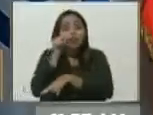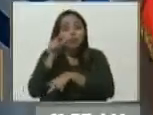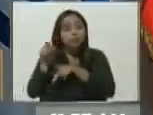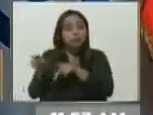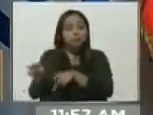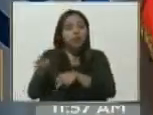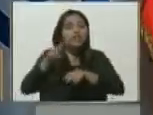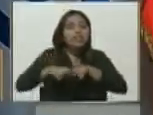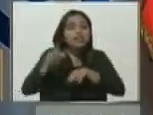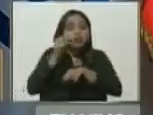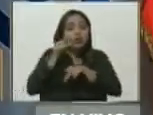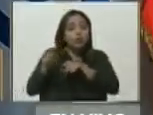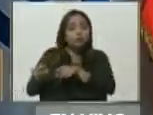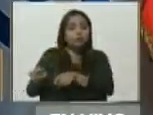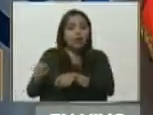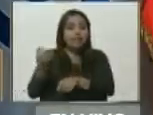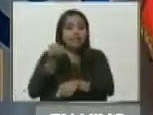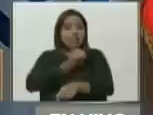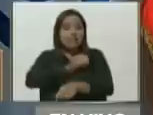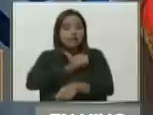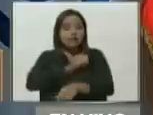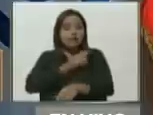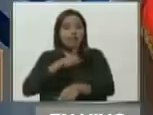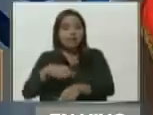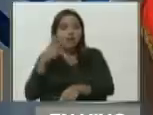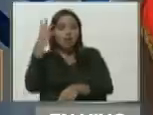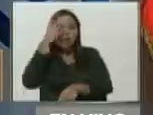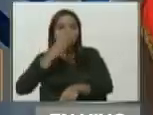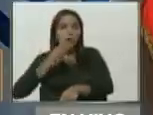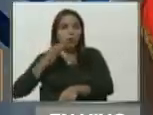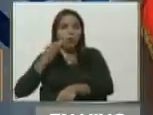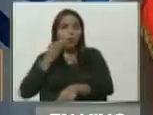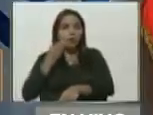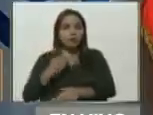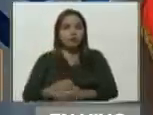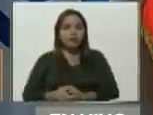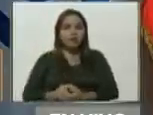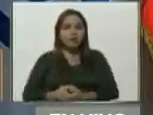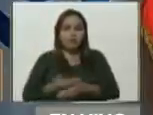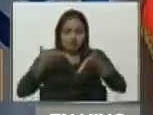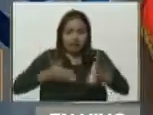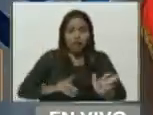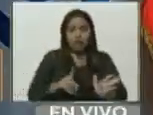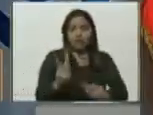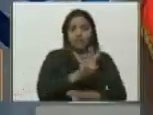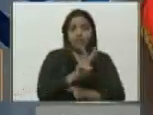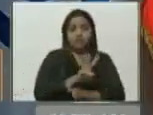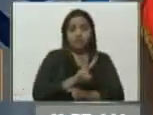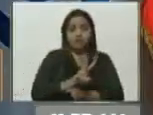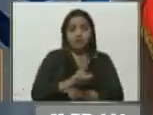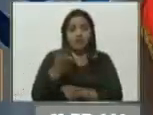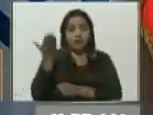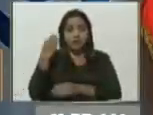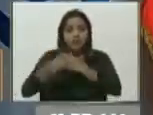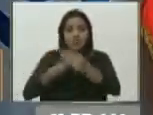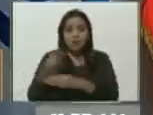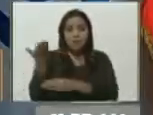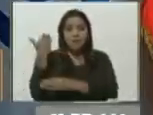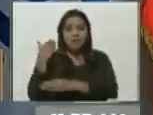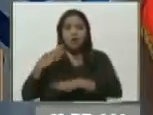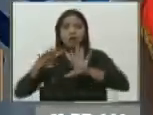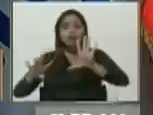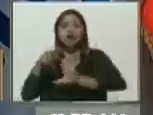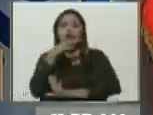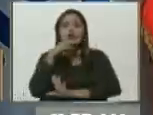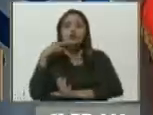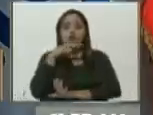de un niño y de un adolescente venezolano ocurrido el pasado 9 de octubre en el casco